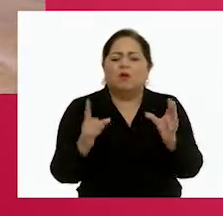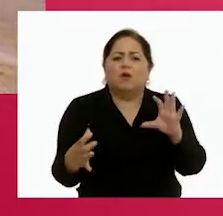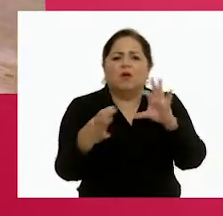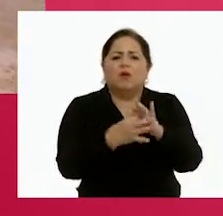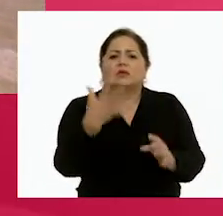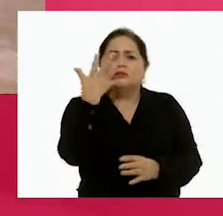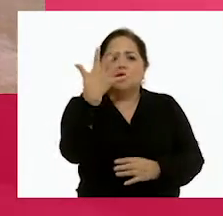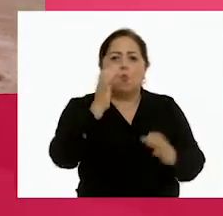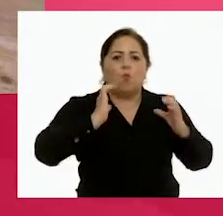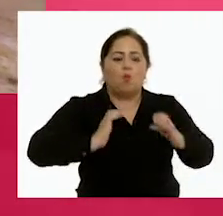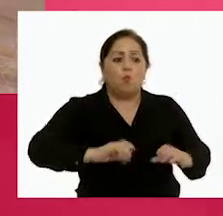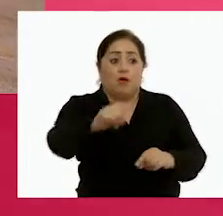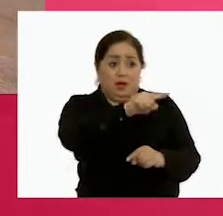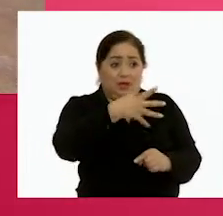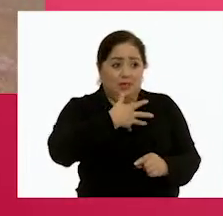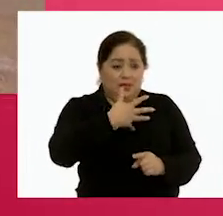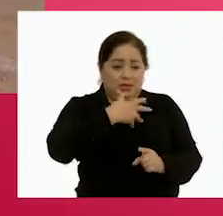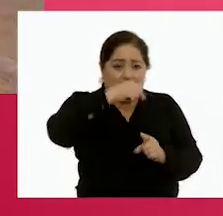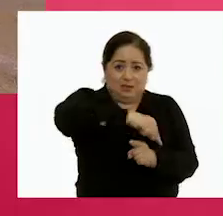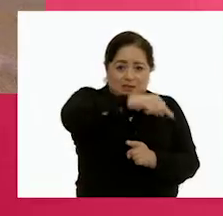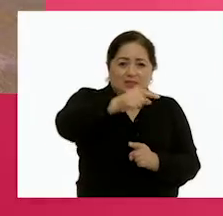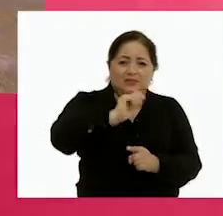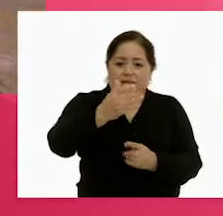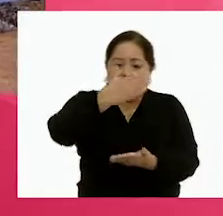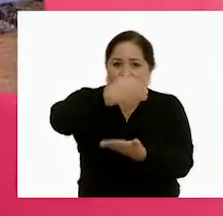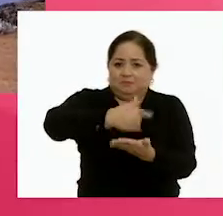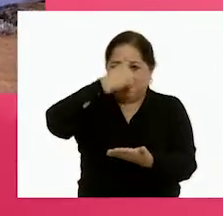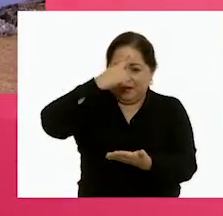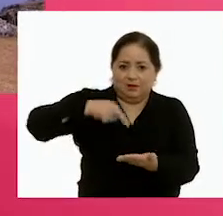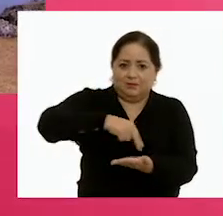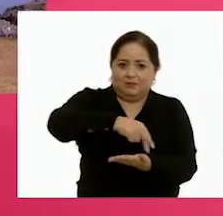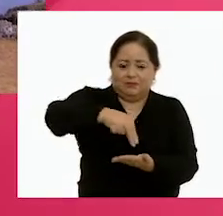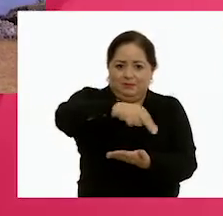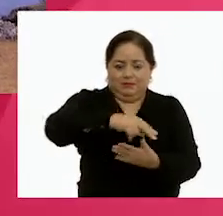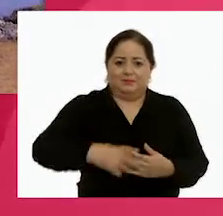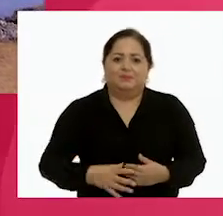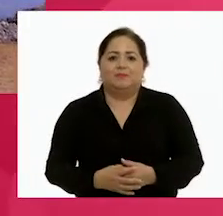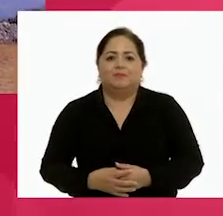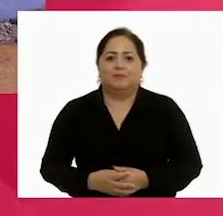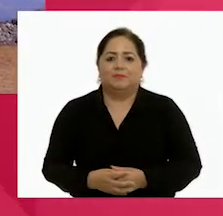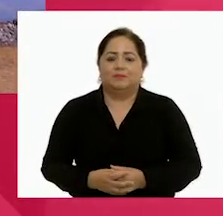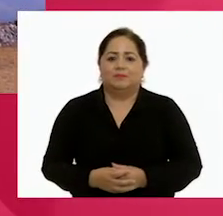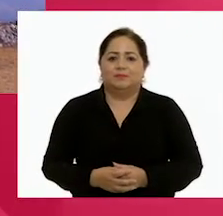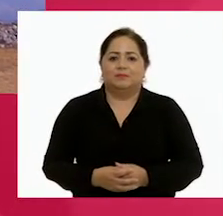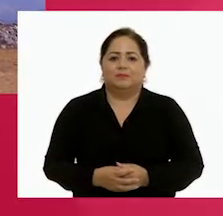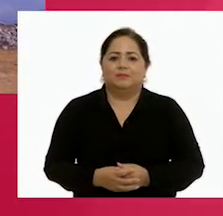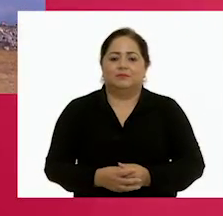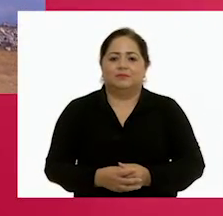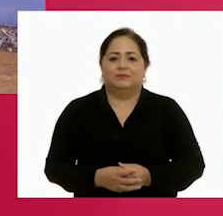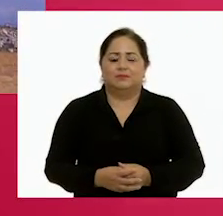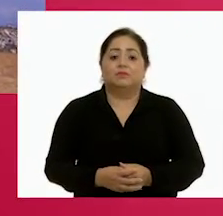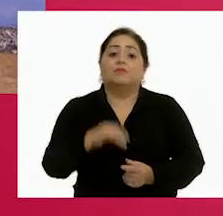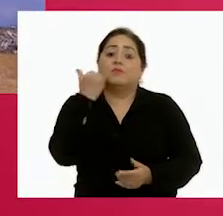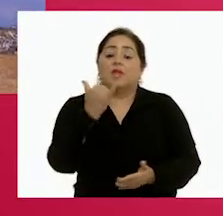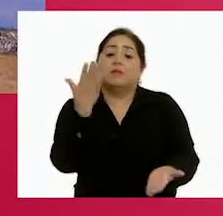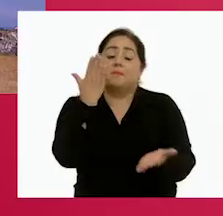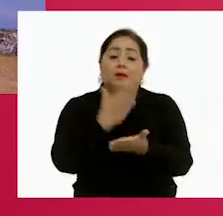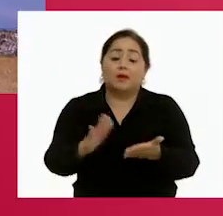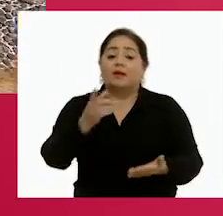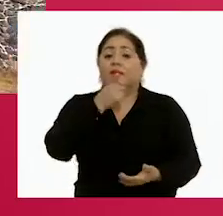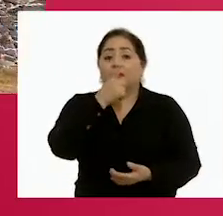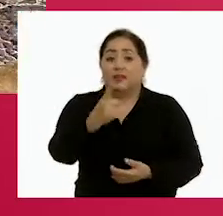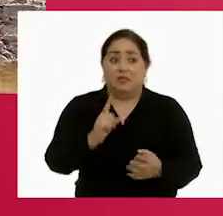5 cuerpos, tiene alfardas que limitan las escalinatas que se encuentran adosadas a este edificio. Y además cabe